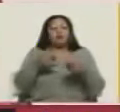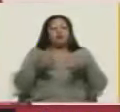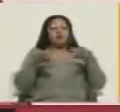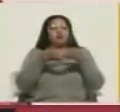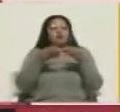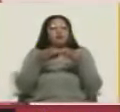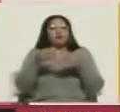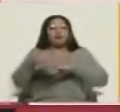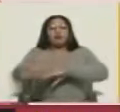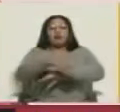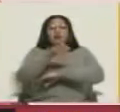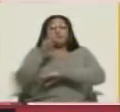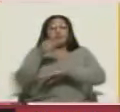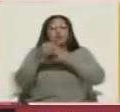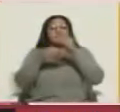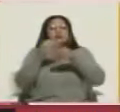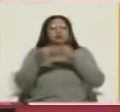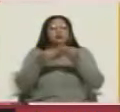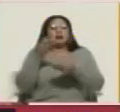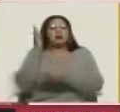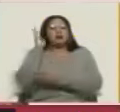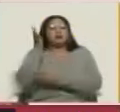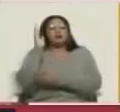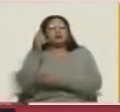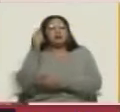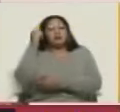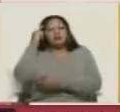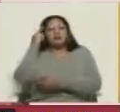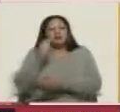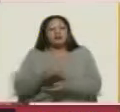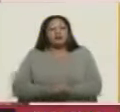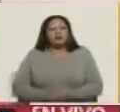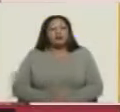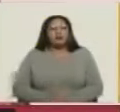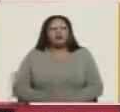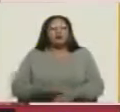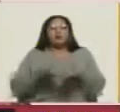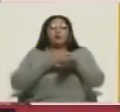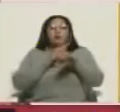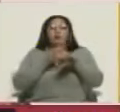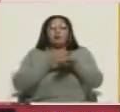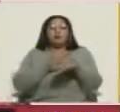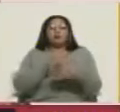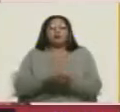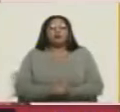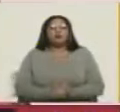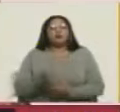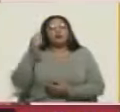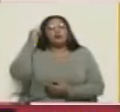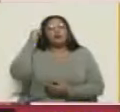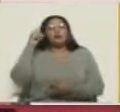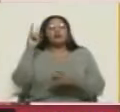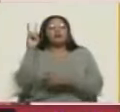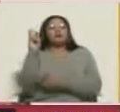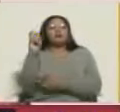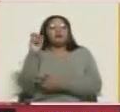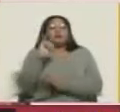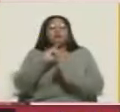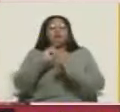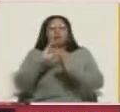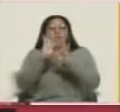deben hacer su asamblea, una asamblea el día jueves. El día viernes, esa